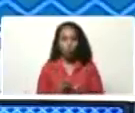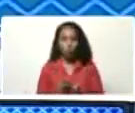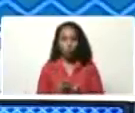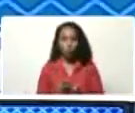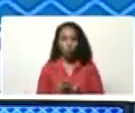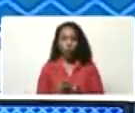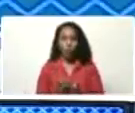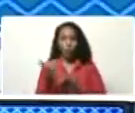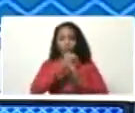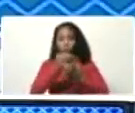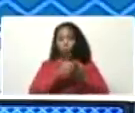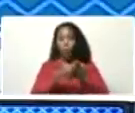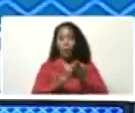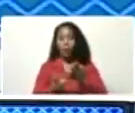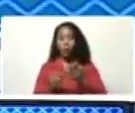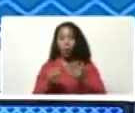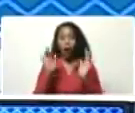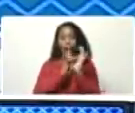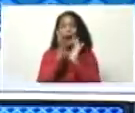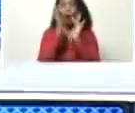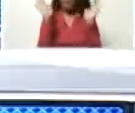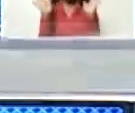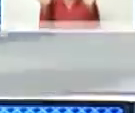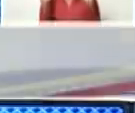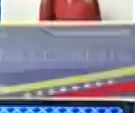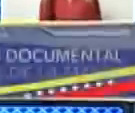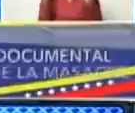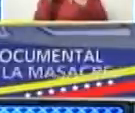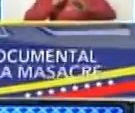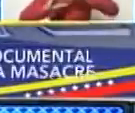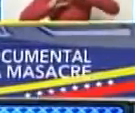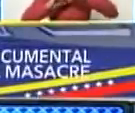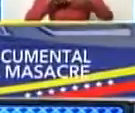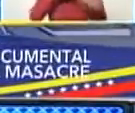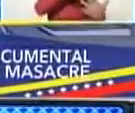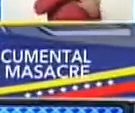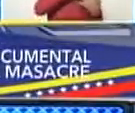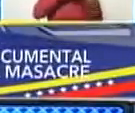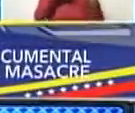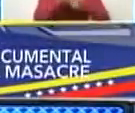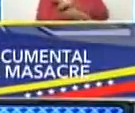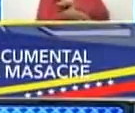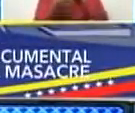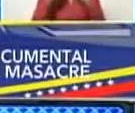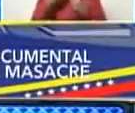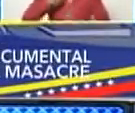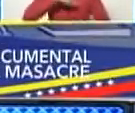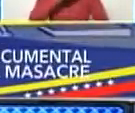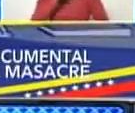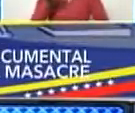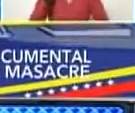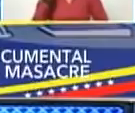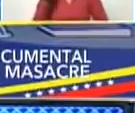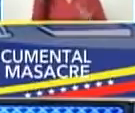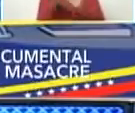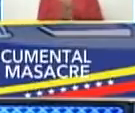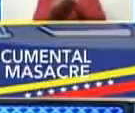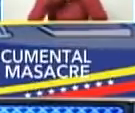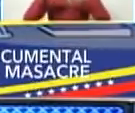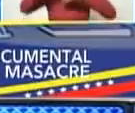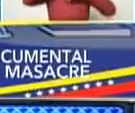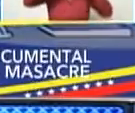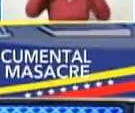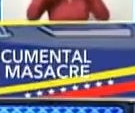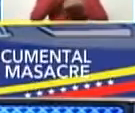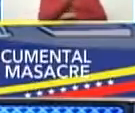del documental Abril, los medios de la guerra, para que nuestra juventud, sobre todo, atención